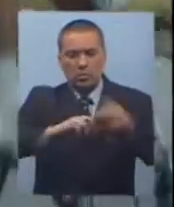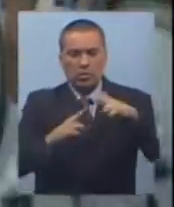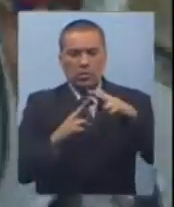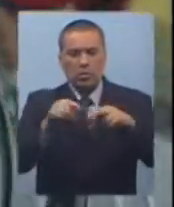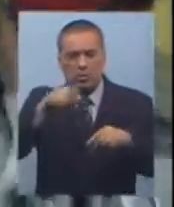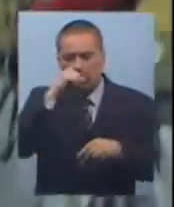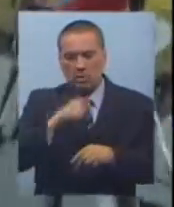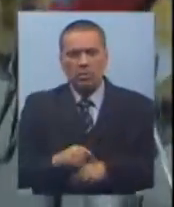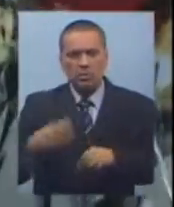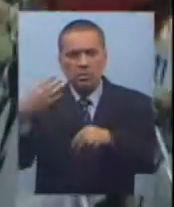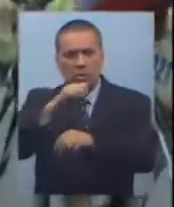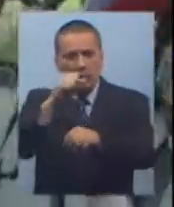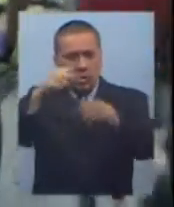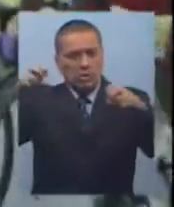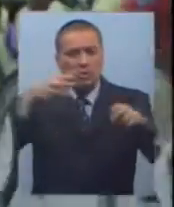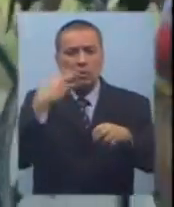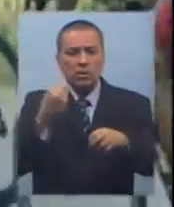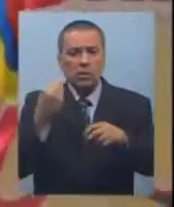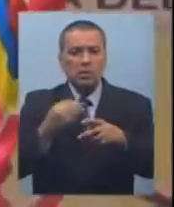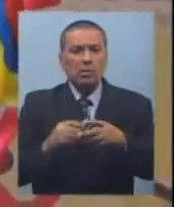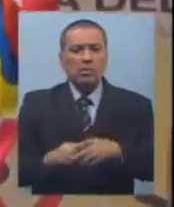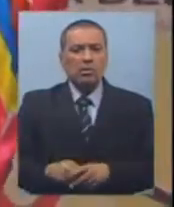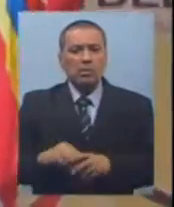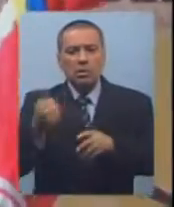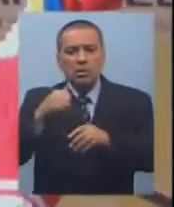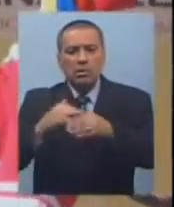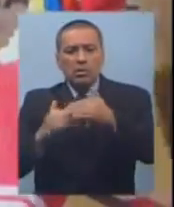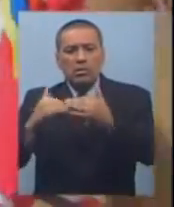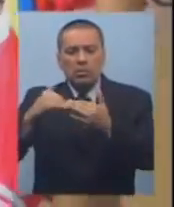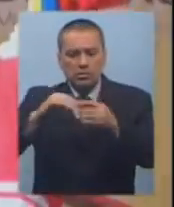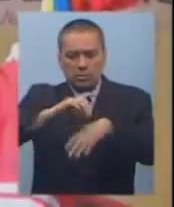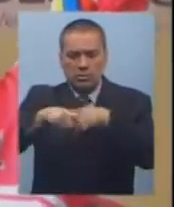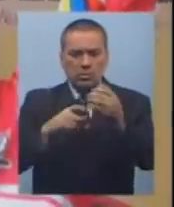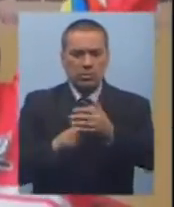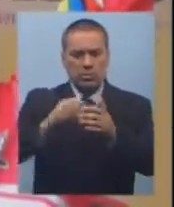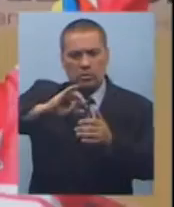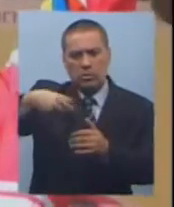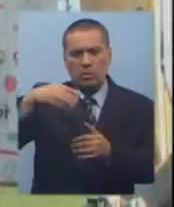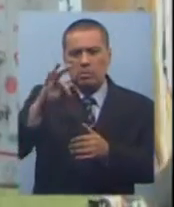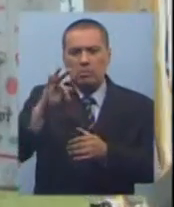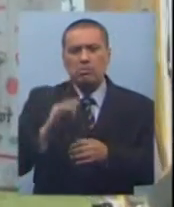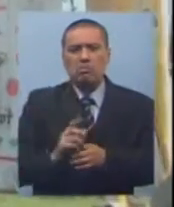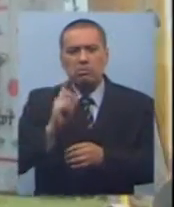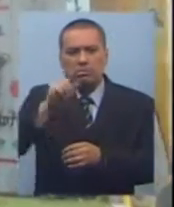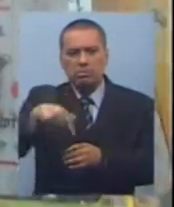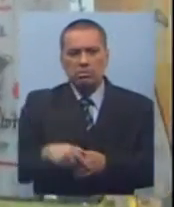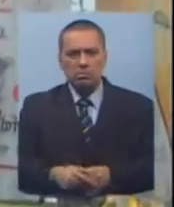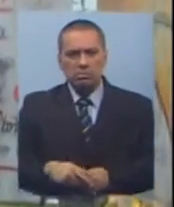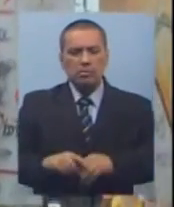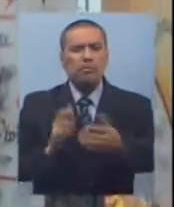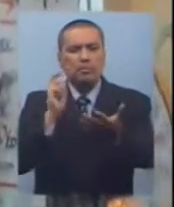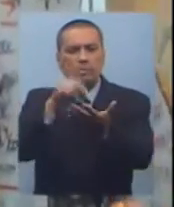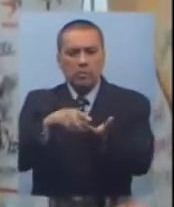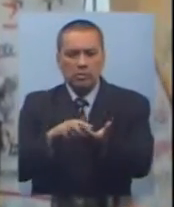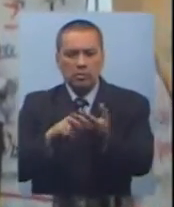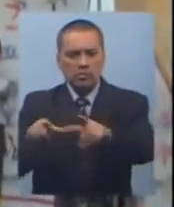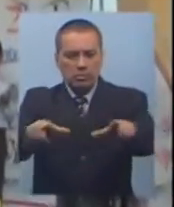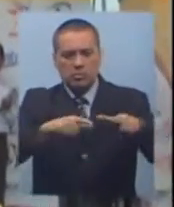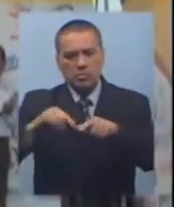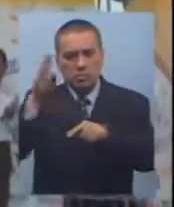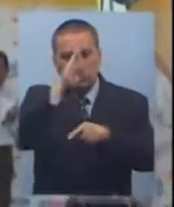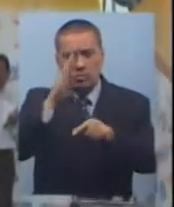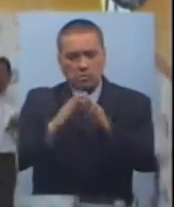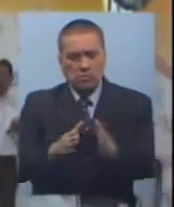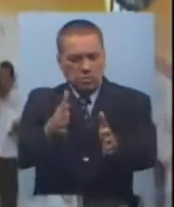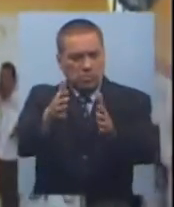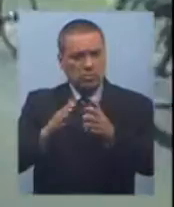año, logrando ya el título del más joven y un puesto entre los 10 primeros de la general con Jorman Flores. Además, tuvo una participación en tierras brasileñas,